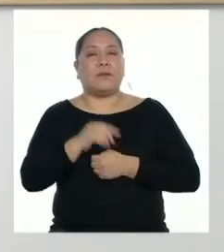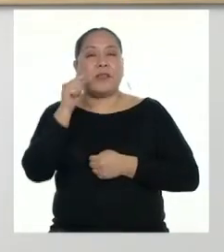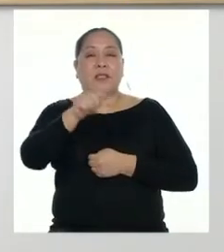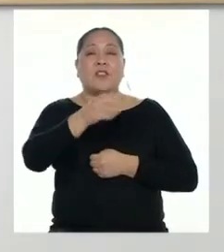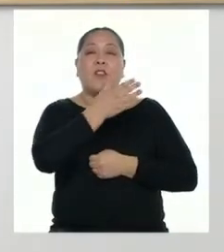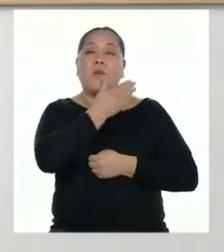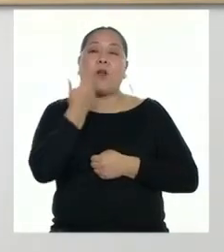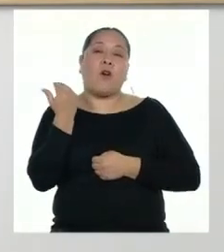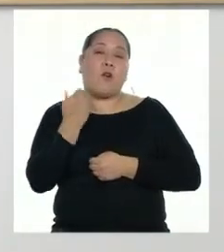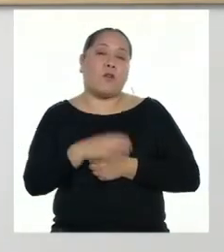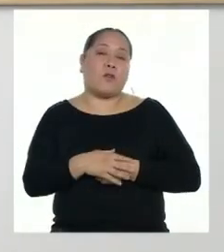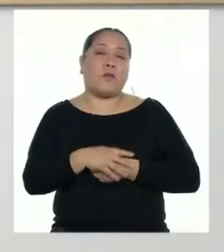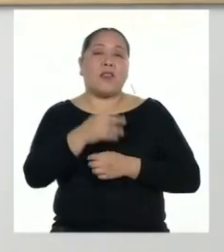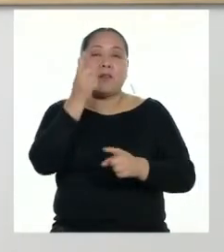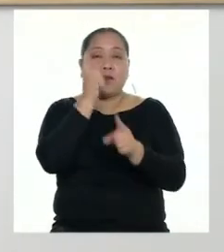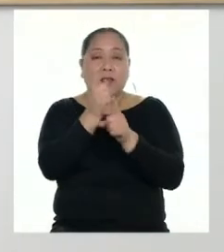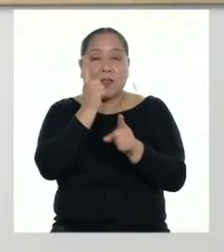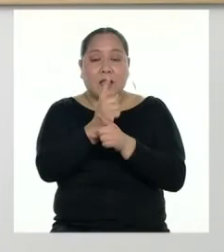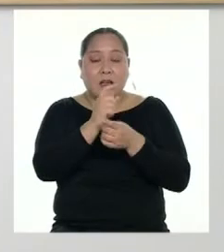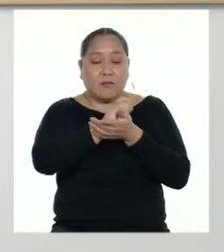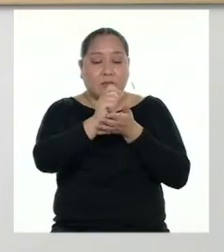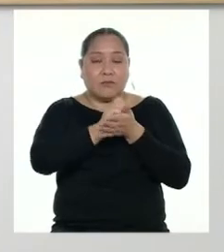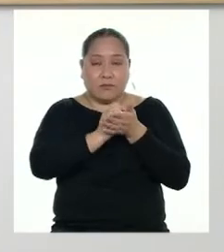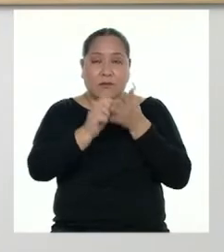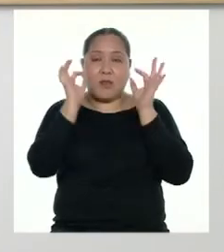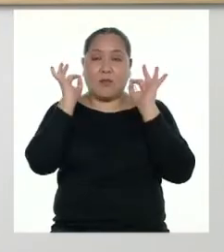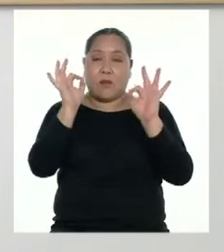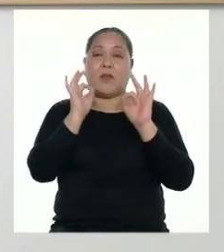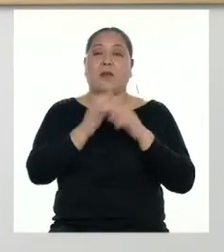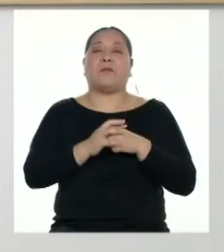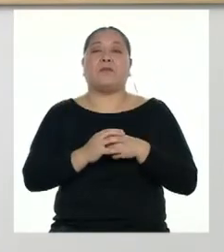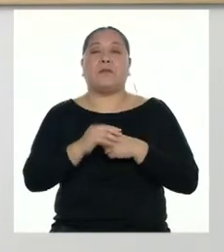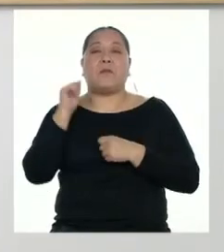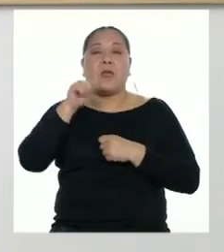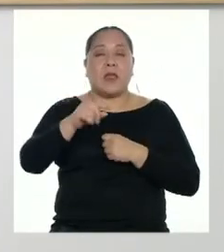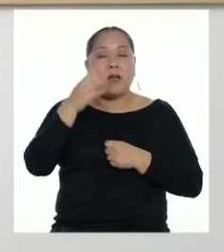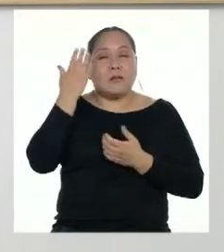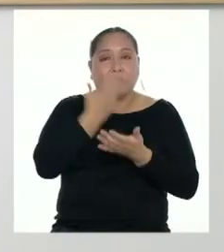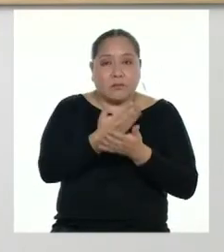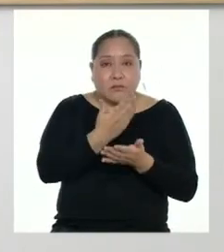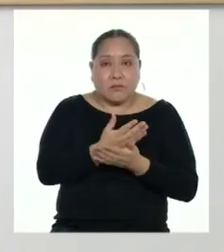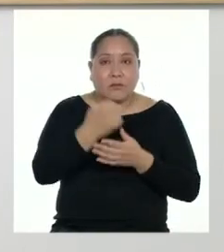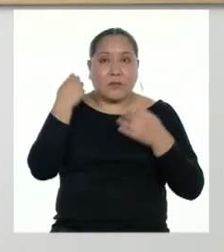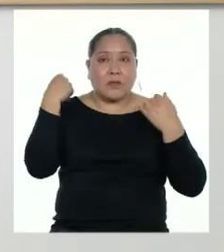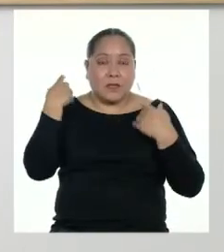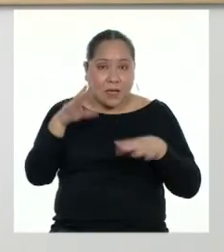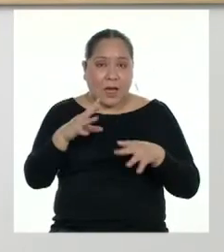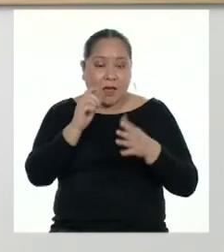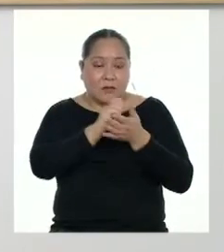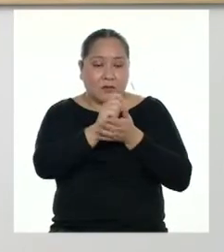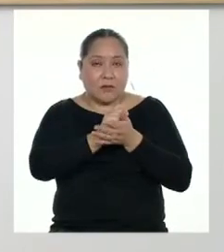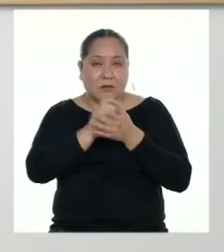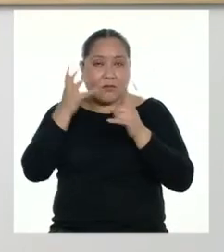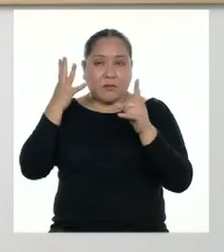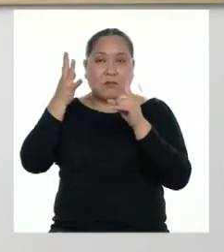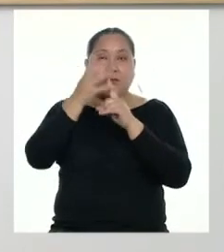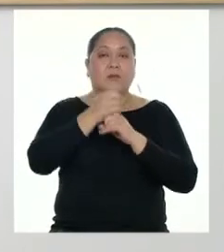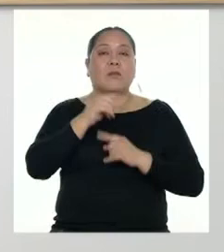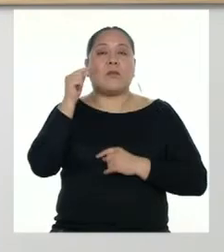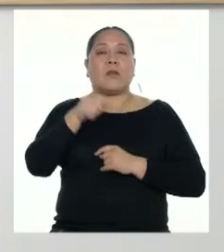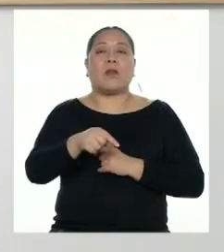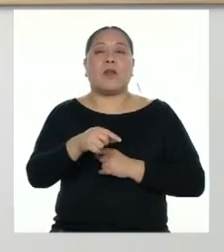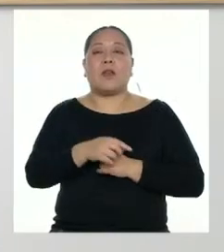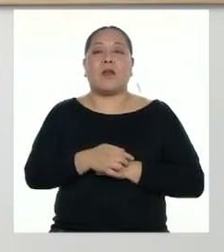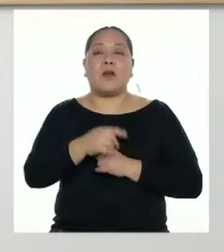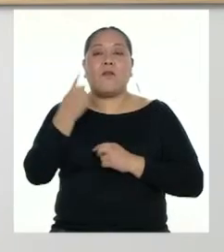lo mejor para asegurar un texto efectivo, para poder estar seguros de lograr el propósito. La revisión es